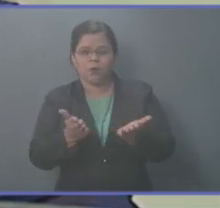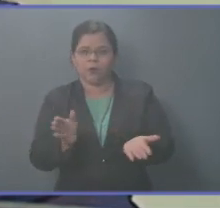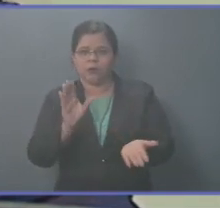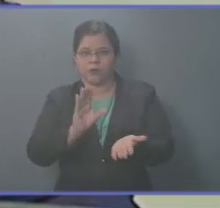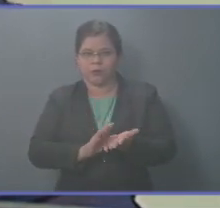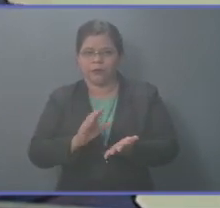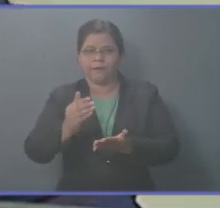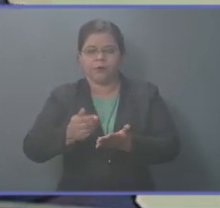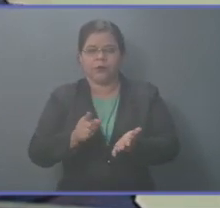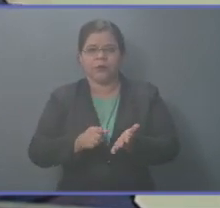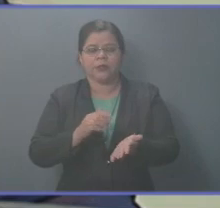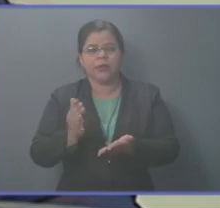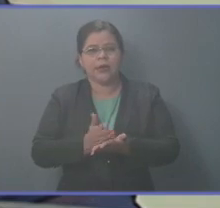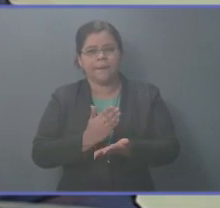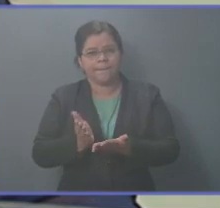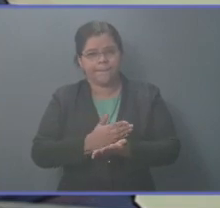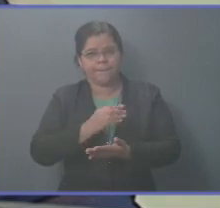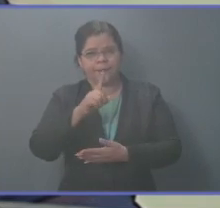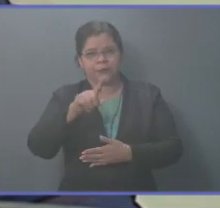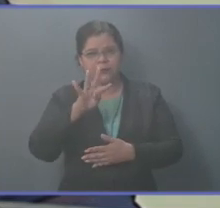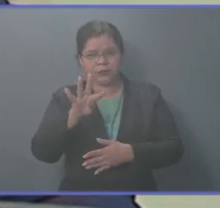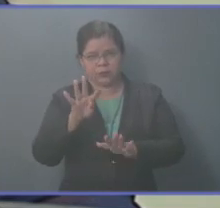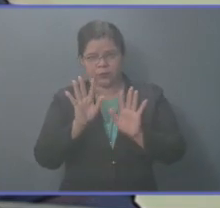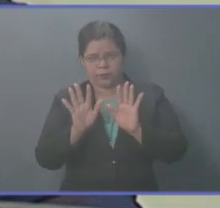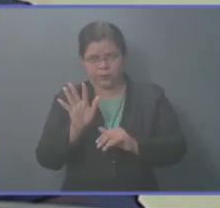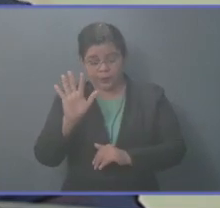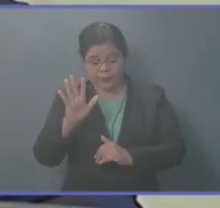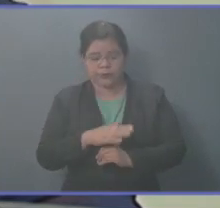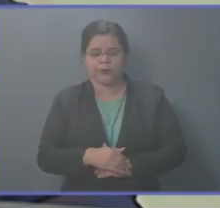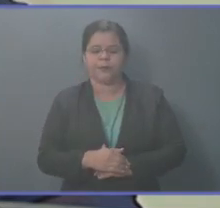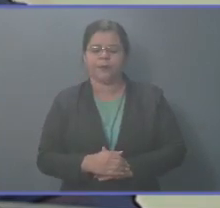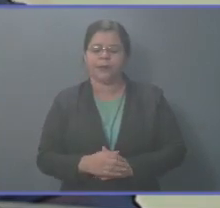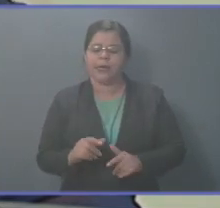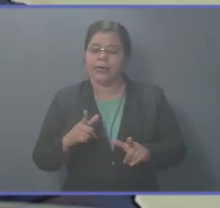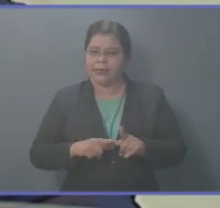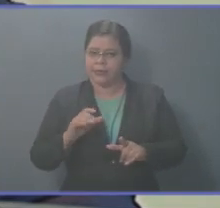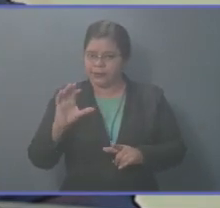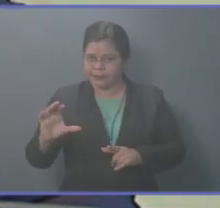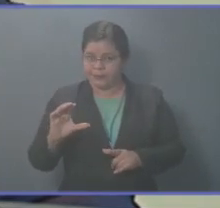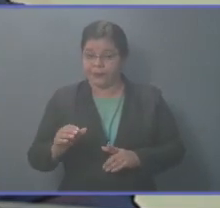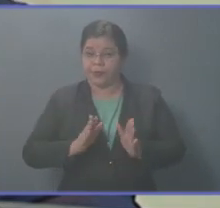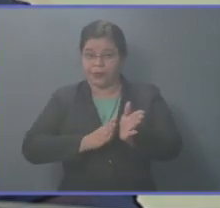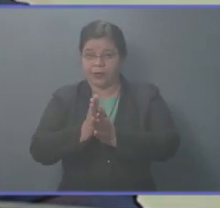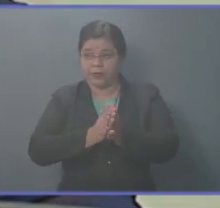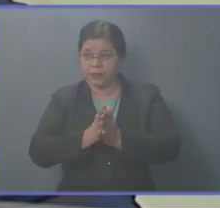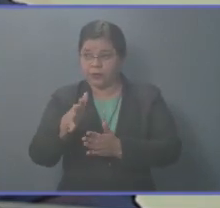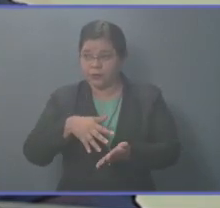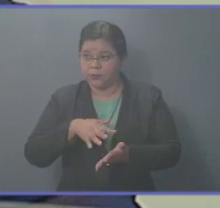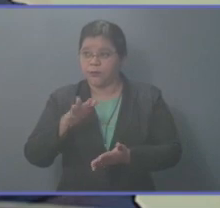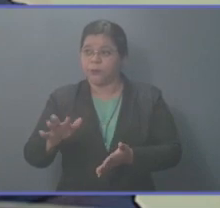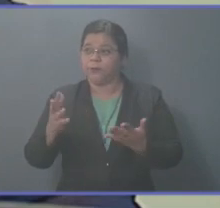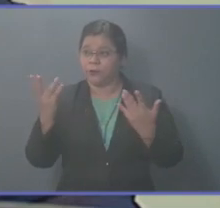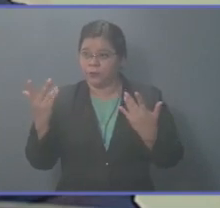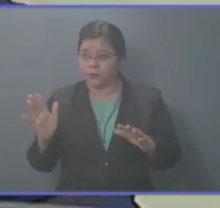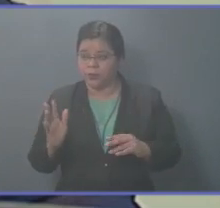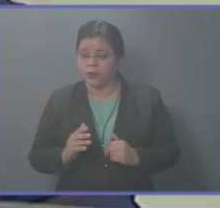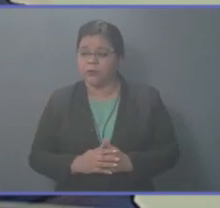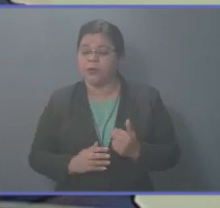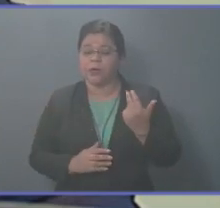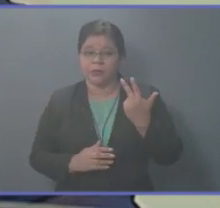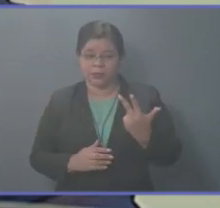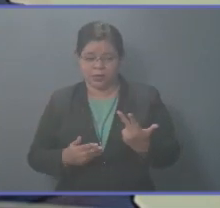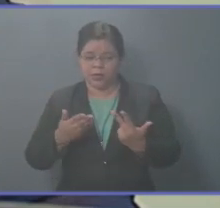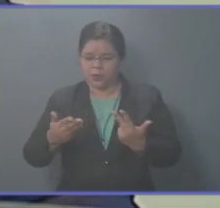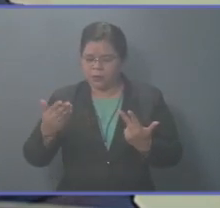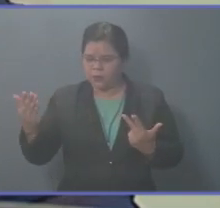página 145. C. Finalmente, el interés público relevante viene dado por tres